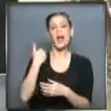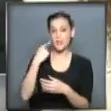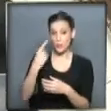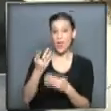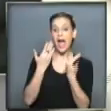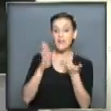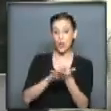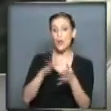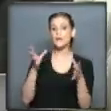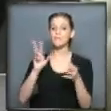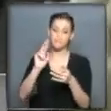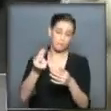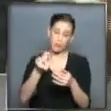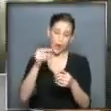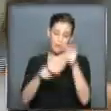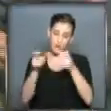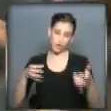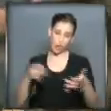referencia a la tragedia de Castelar.